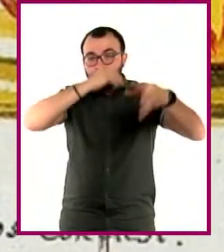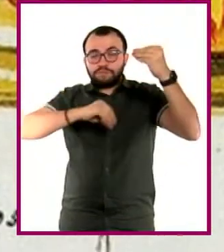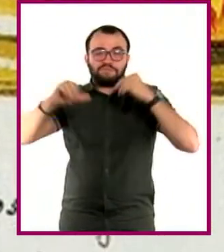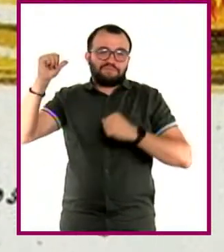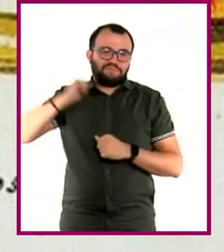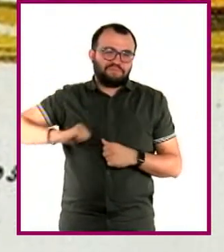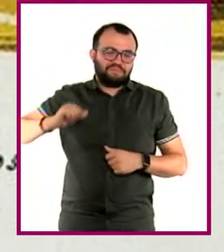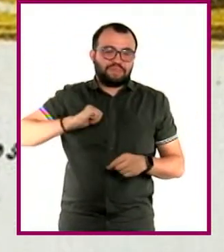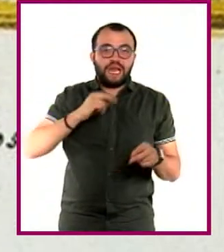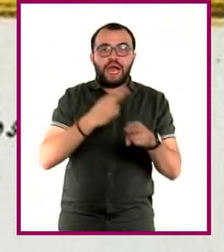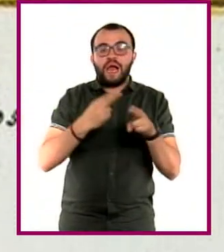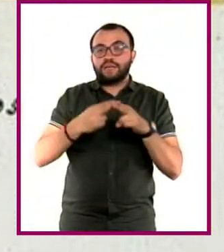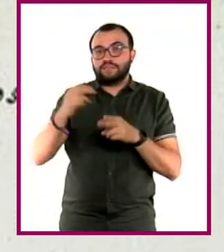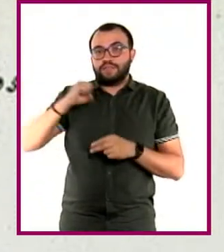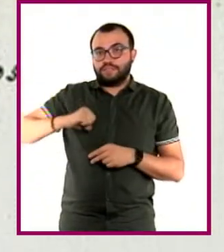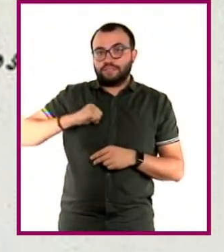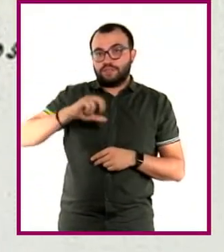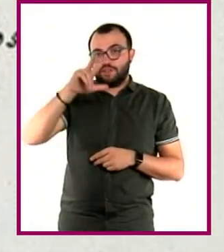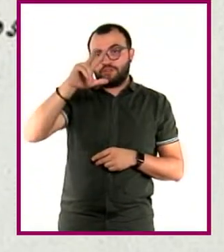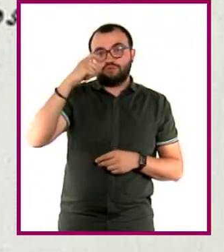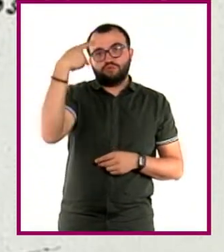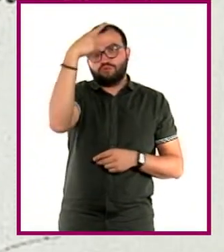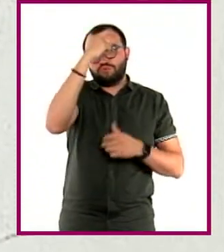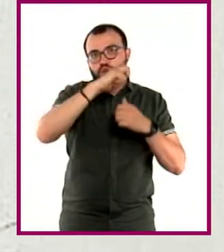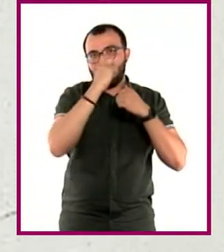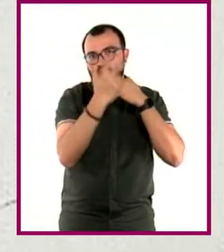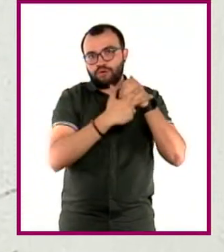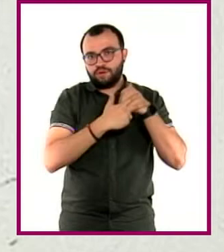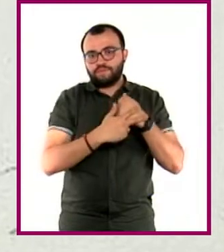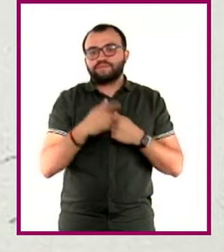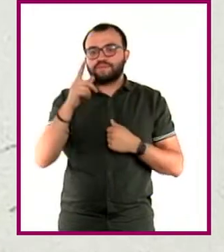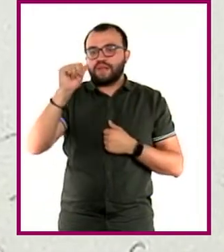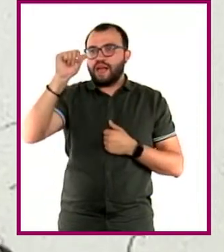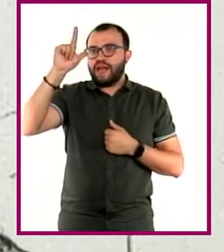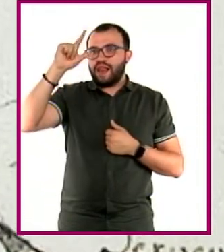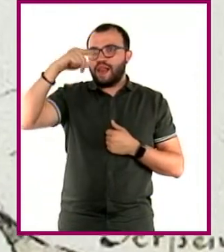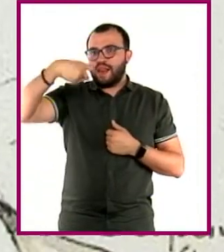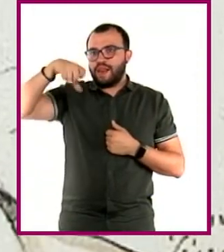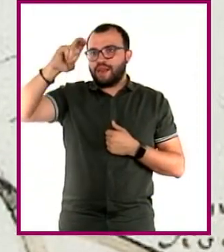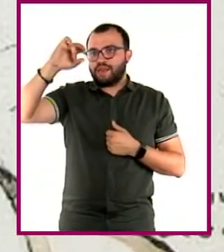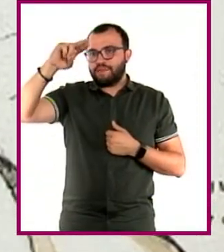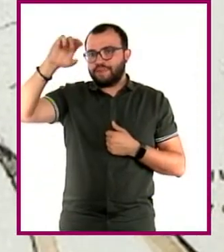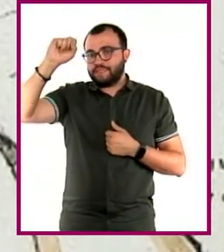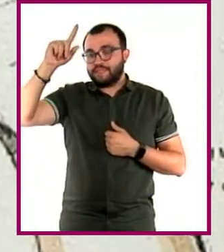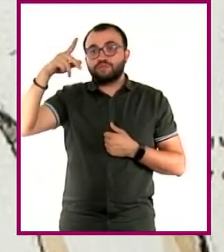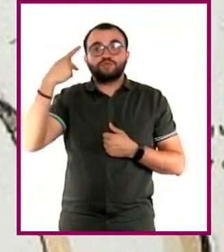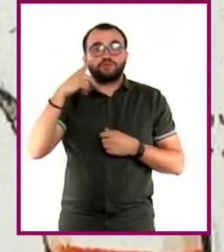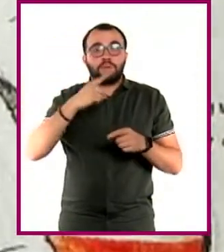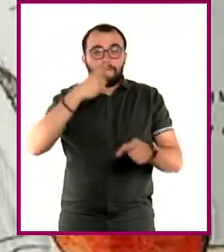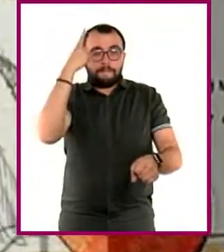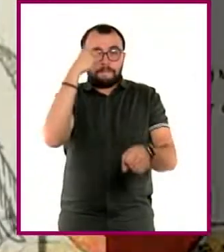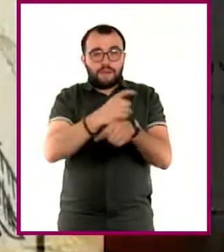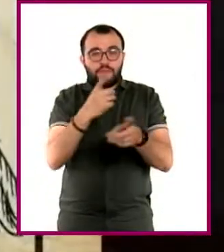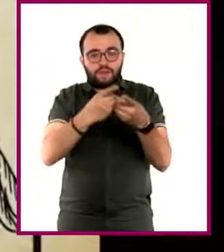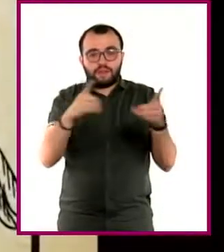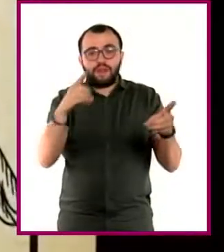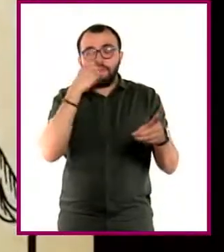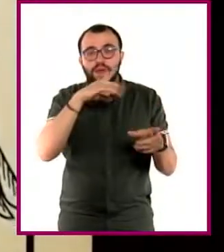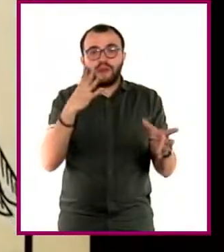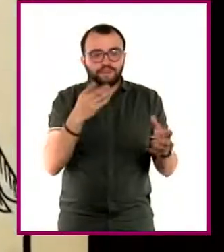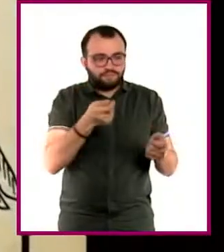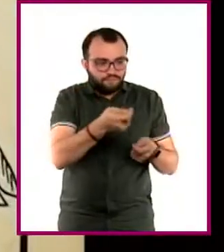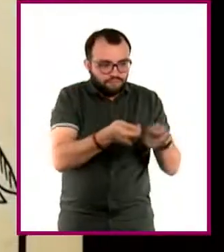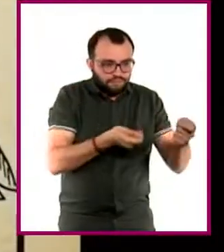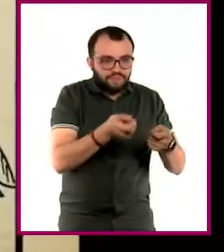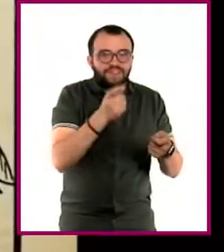antigüedad hasta el siglo XVIII en Europa. Los alquimistas fueron los primeros en desarrollar técnicas para manipular sustancias